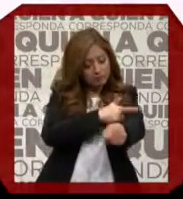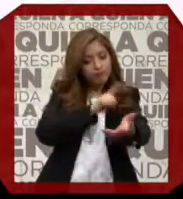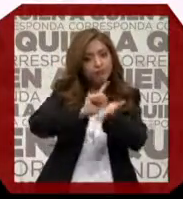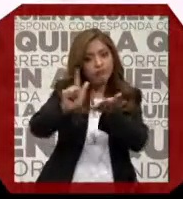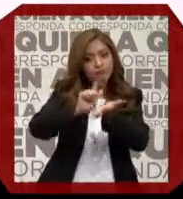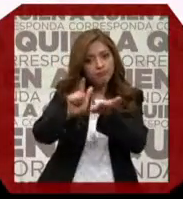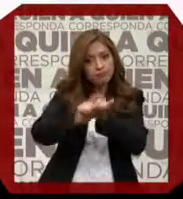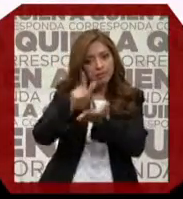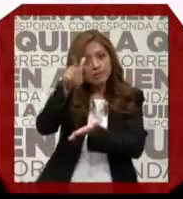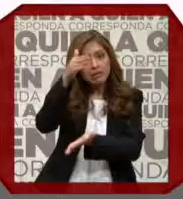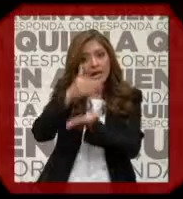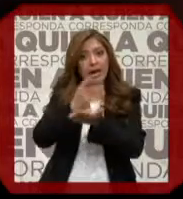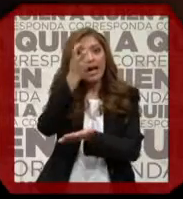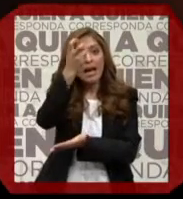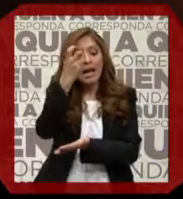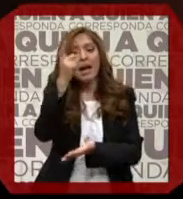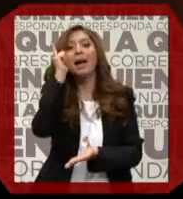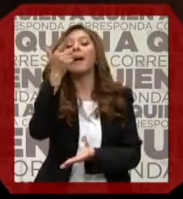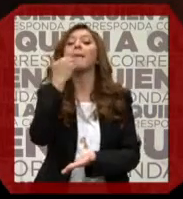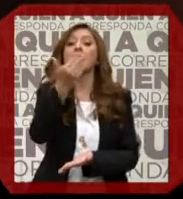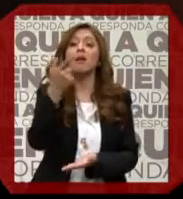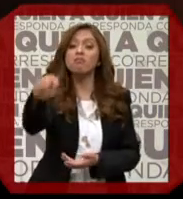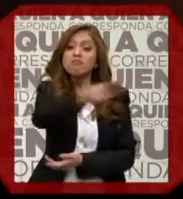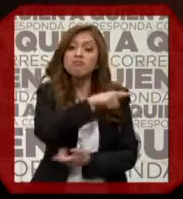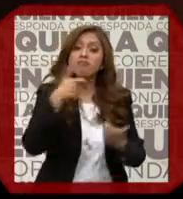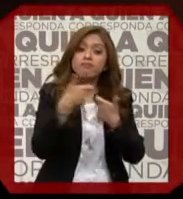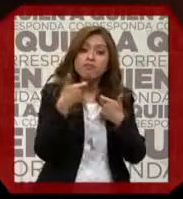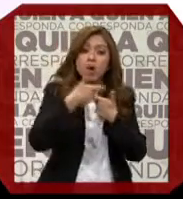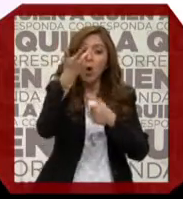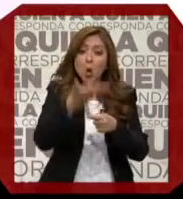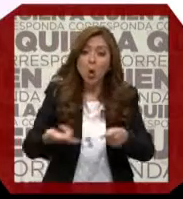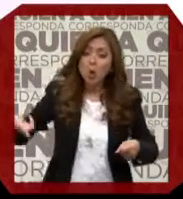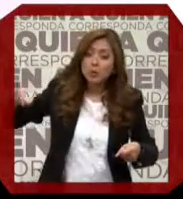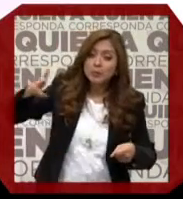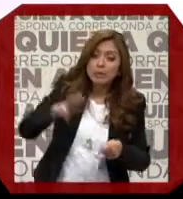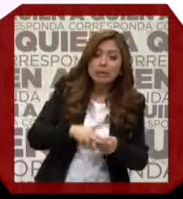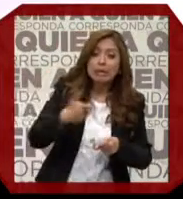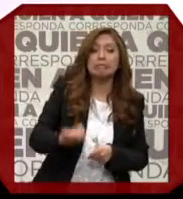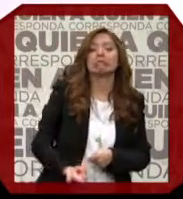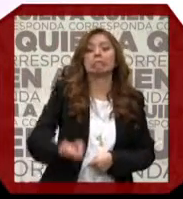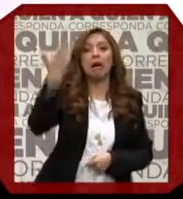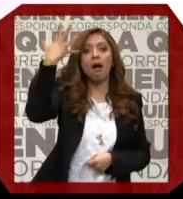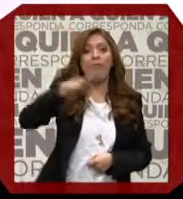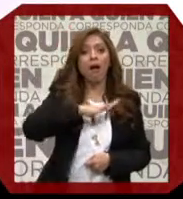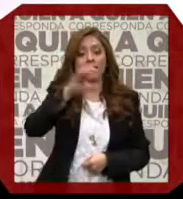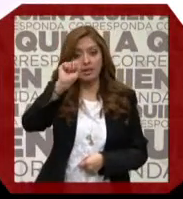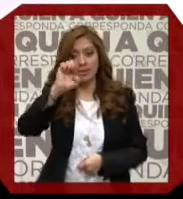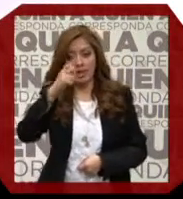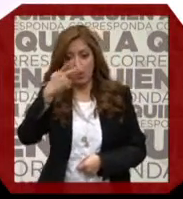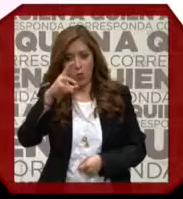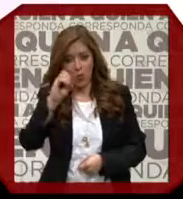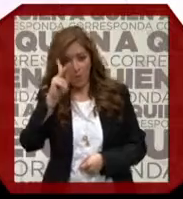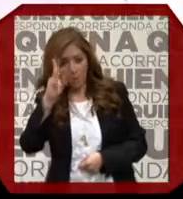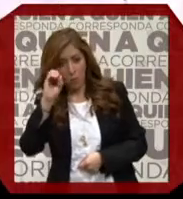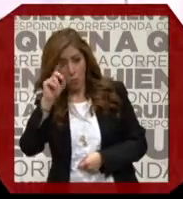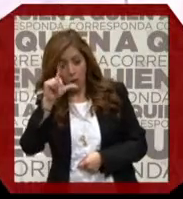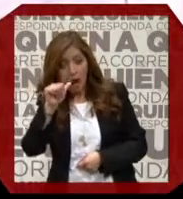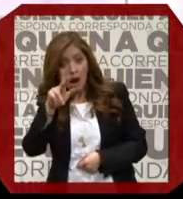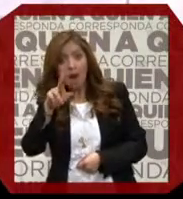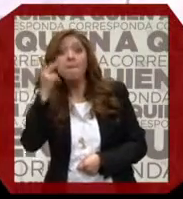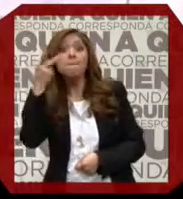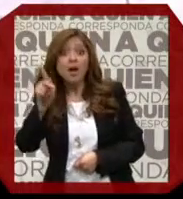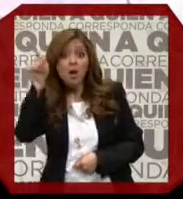tratamiento, que es su única esperanza de vida. Los gastos fuertes son en materia hospitalaria, ya que solo cuentan con seguro popular y este esquema de atención no